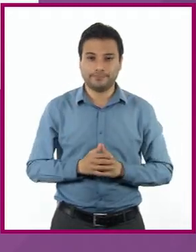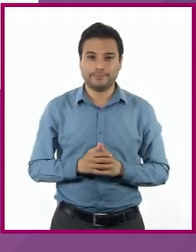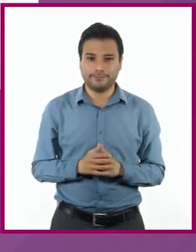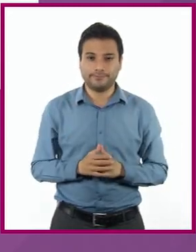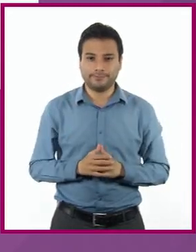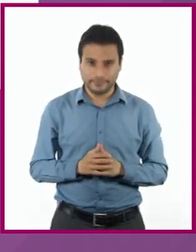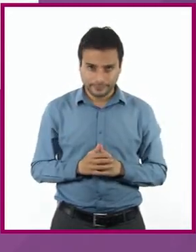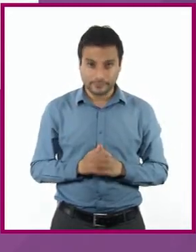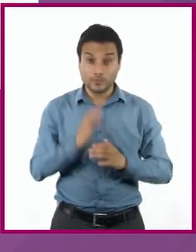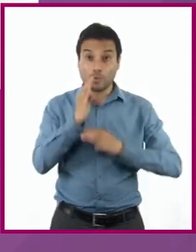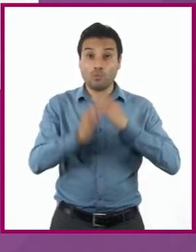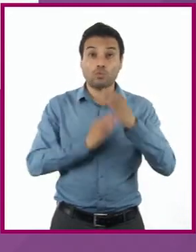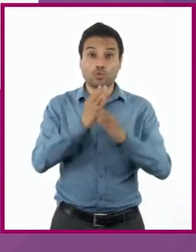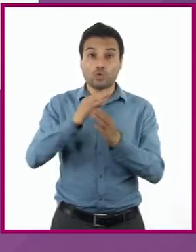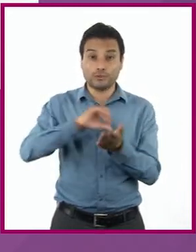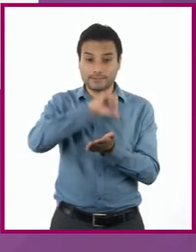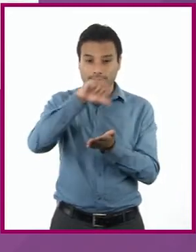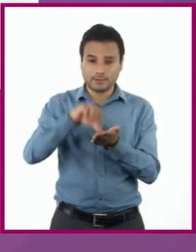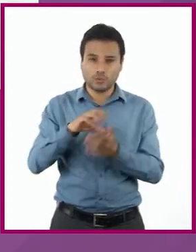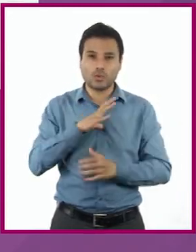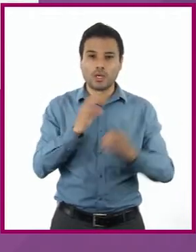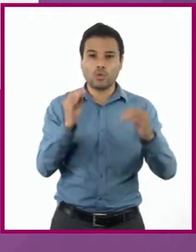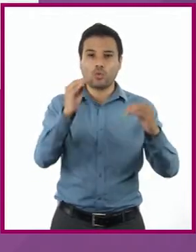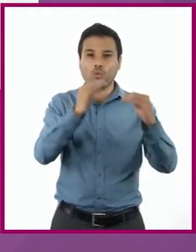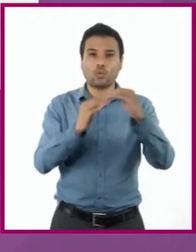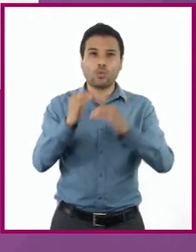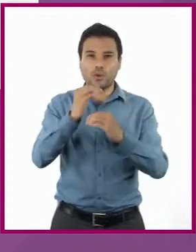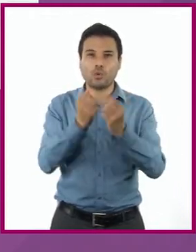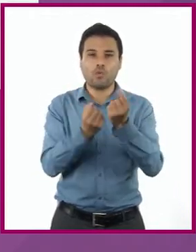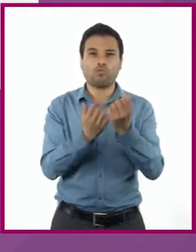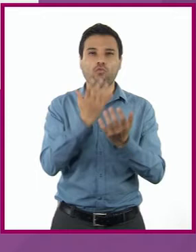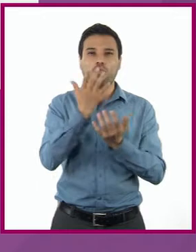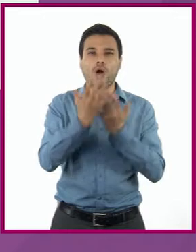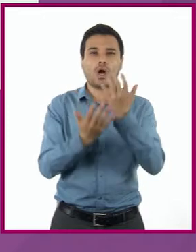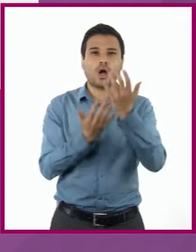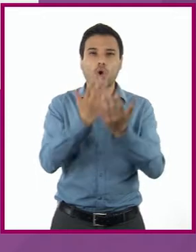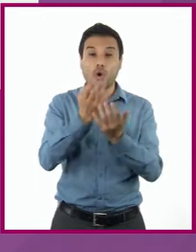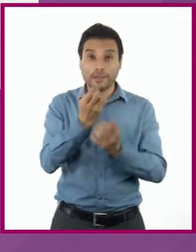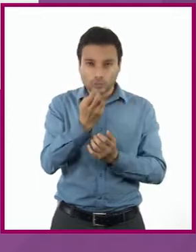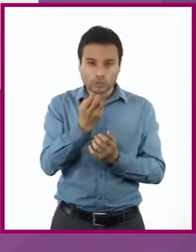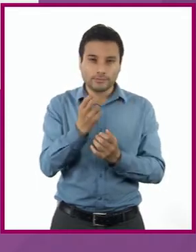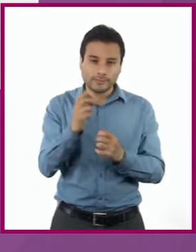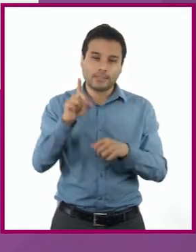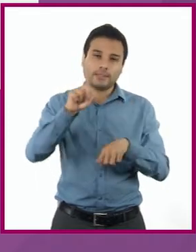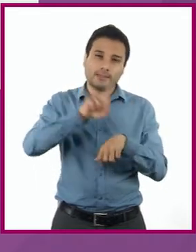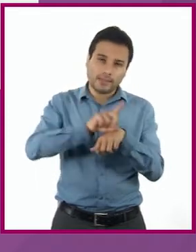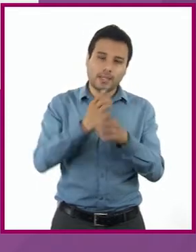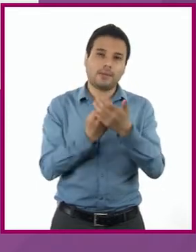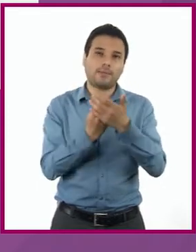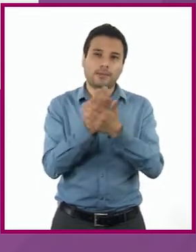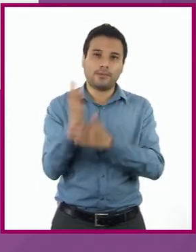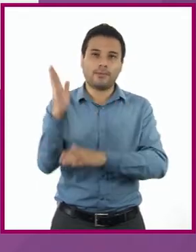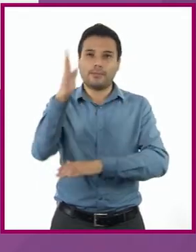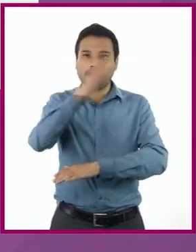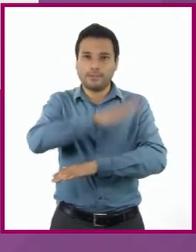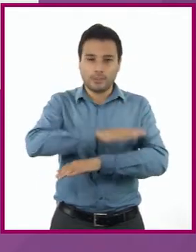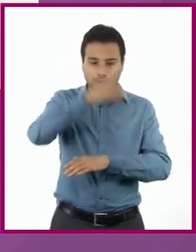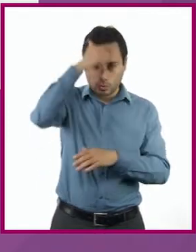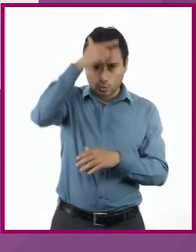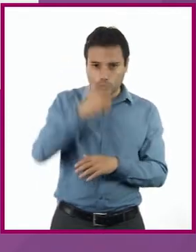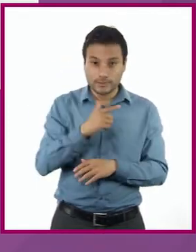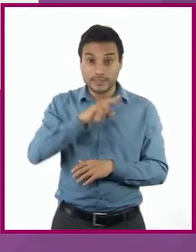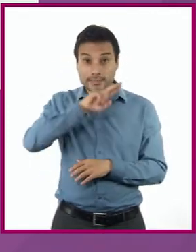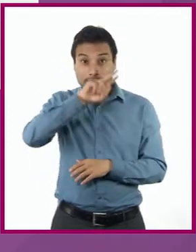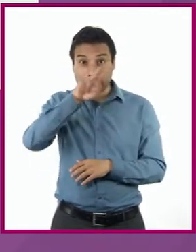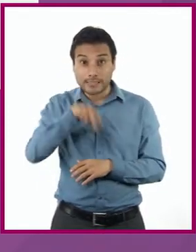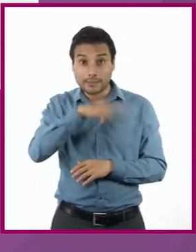gran montaña donde un fuego que gira a su alrededor ocasiona el día y la noche, y que Seshu, la